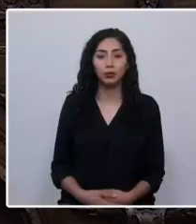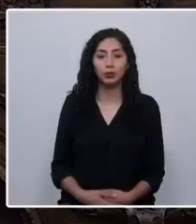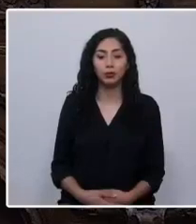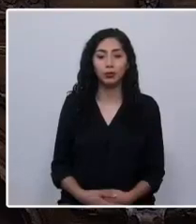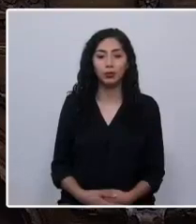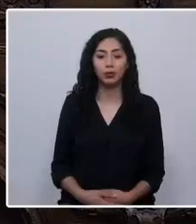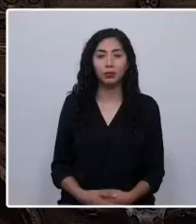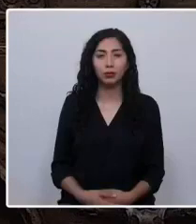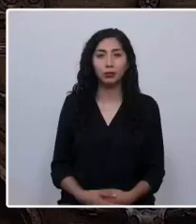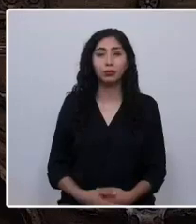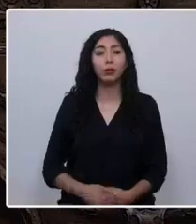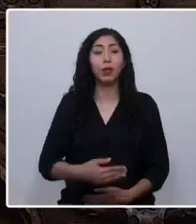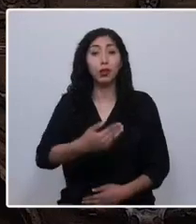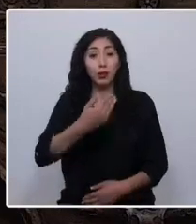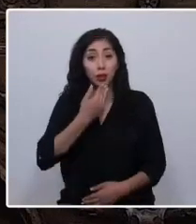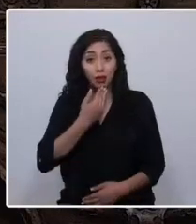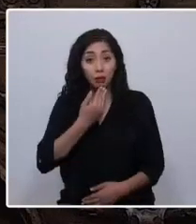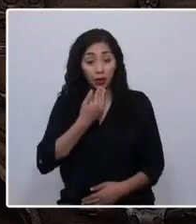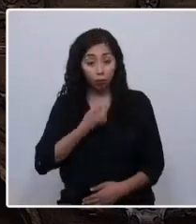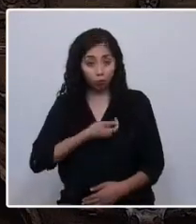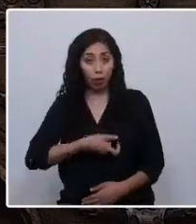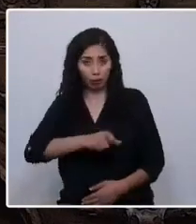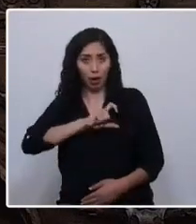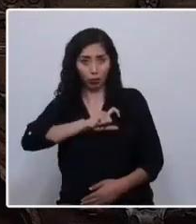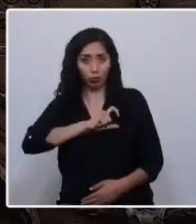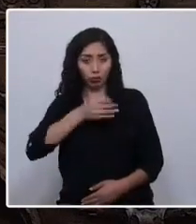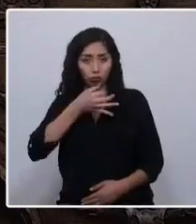Y también en castellano.